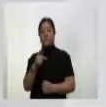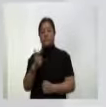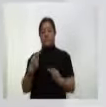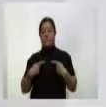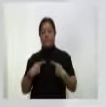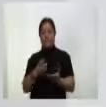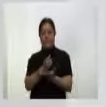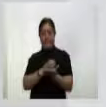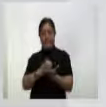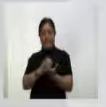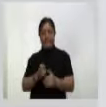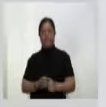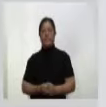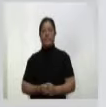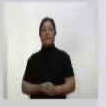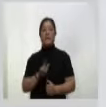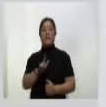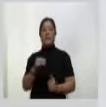12,687 personas recuperadas,